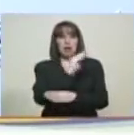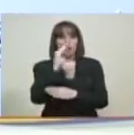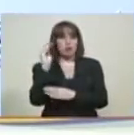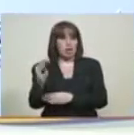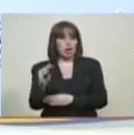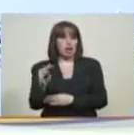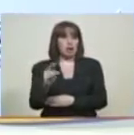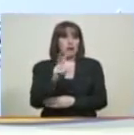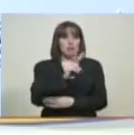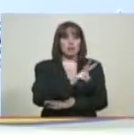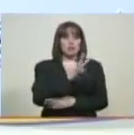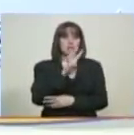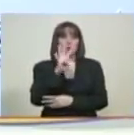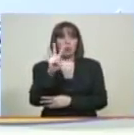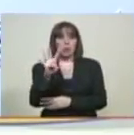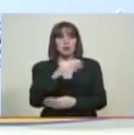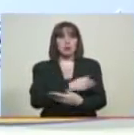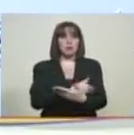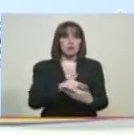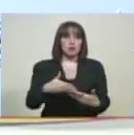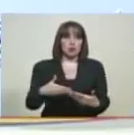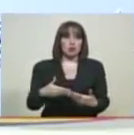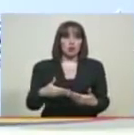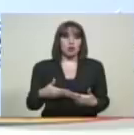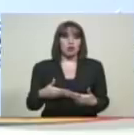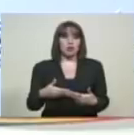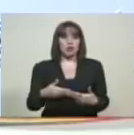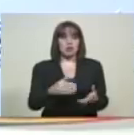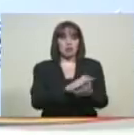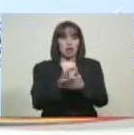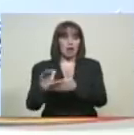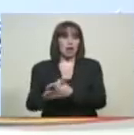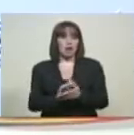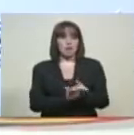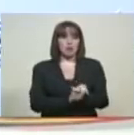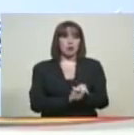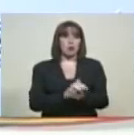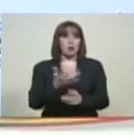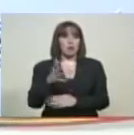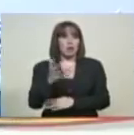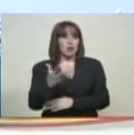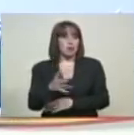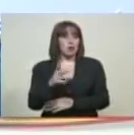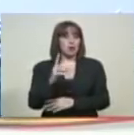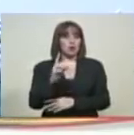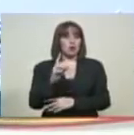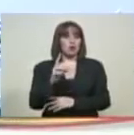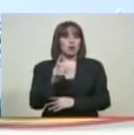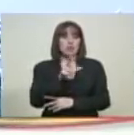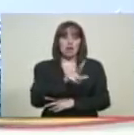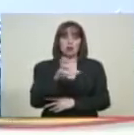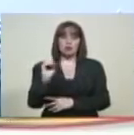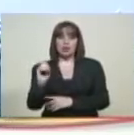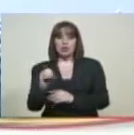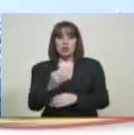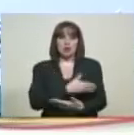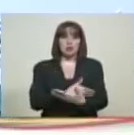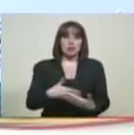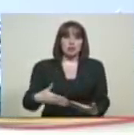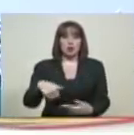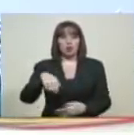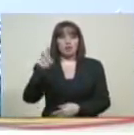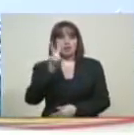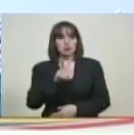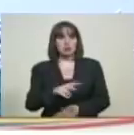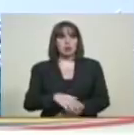24 millones de compatriotas por lo menos por lo menos de los 30 millones que formamos nuestra amada